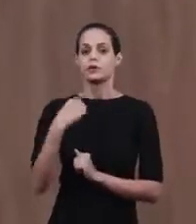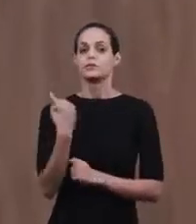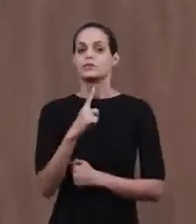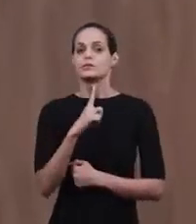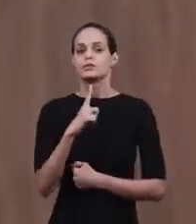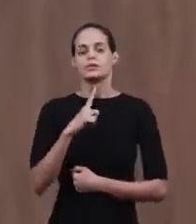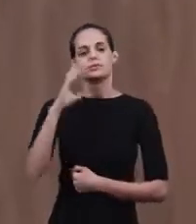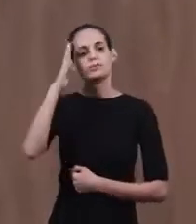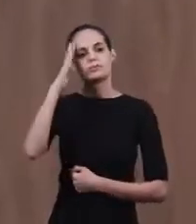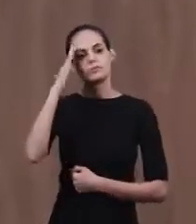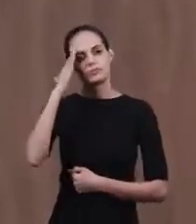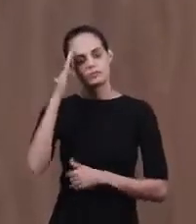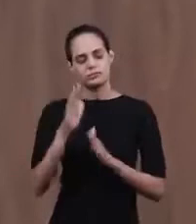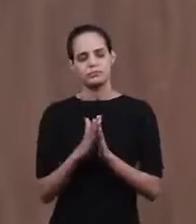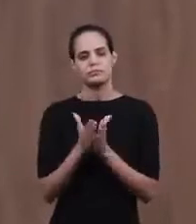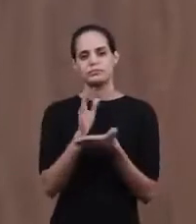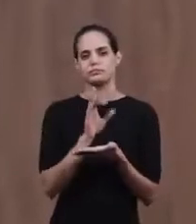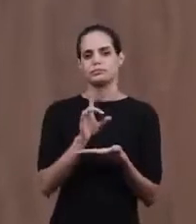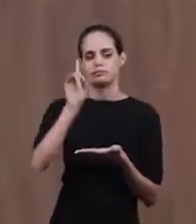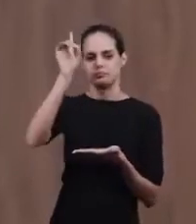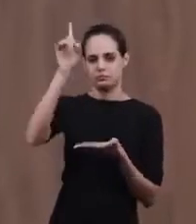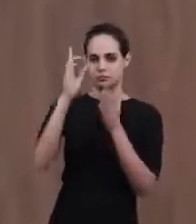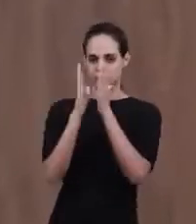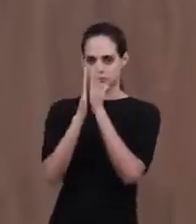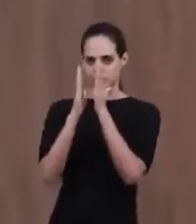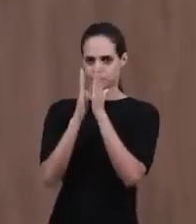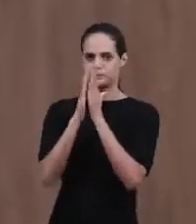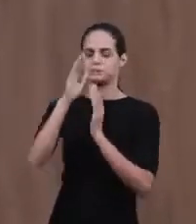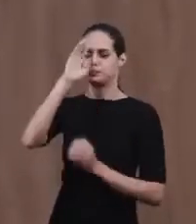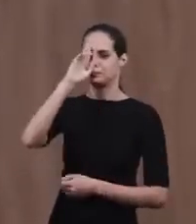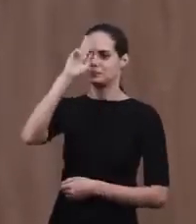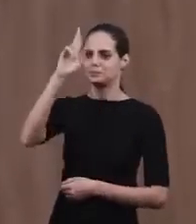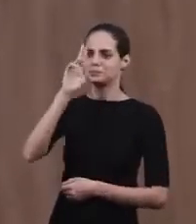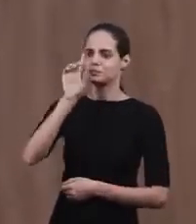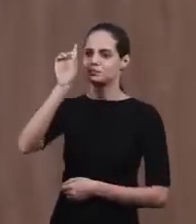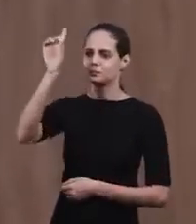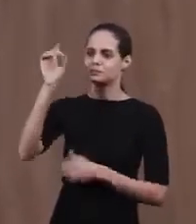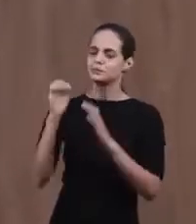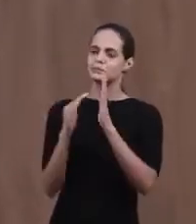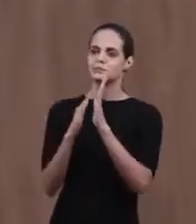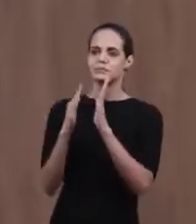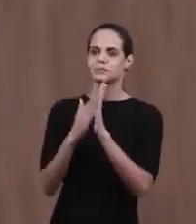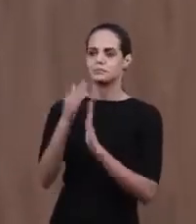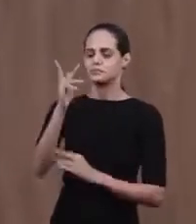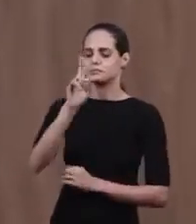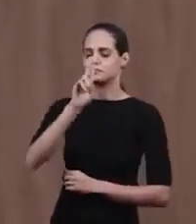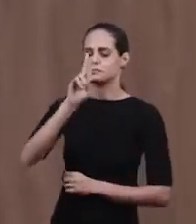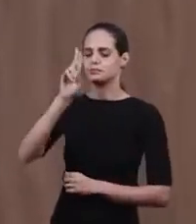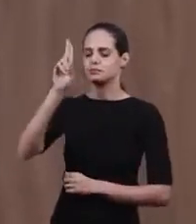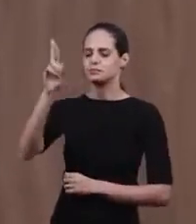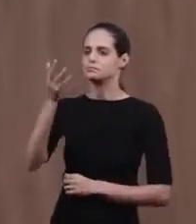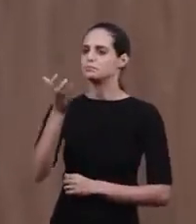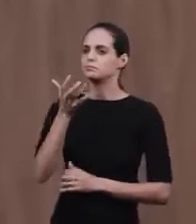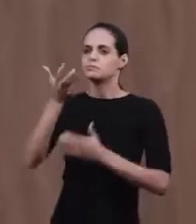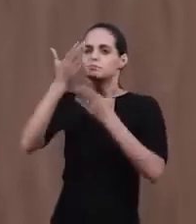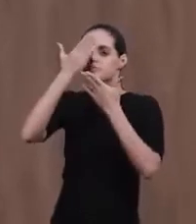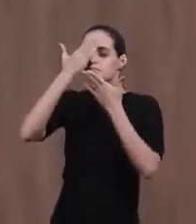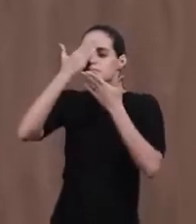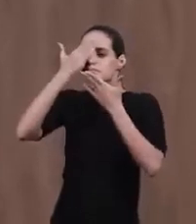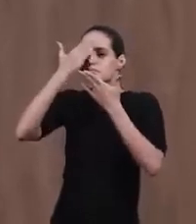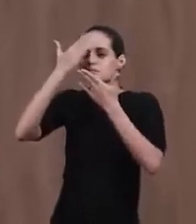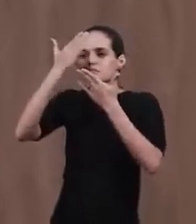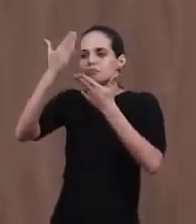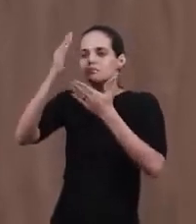Dios para que tengamos entendimiento de esta palabra. Señor Dios, loamos tu nombre y